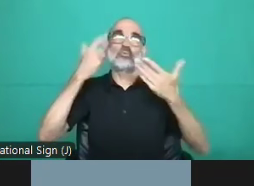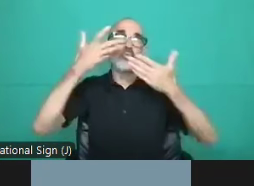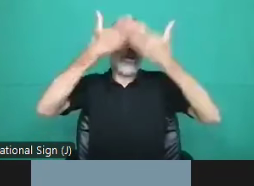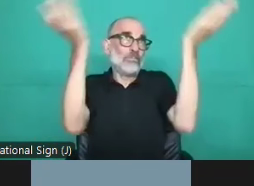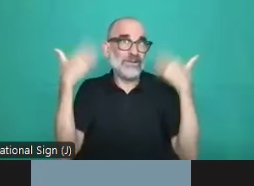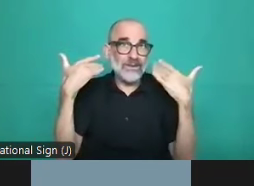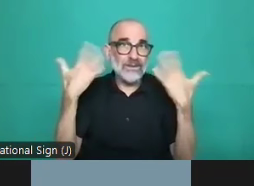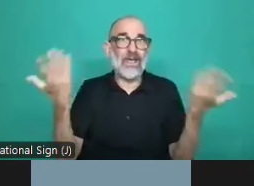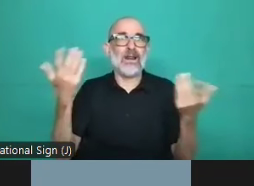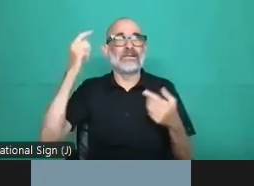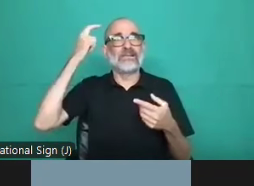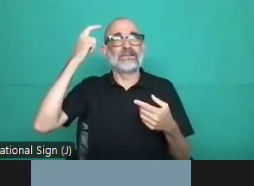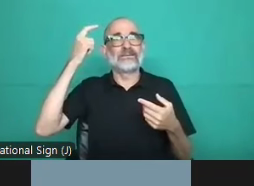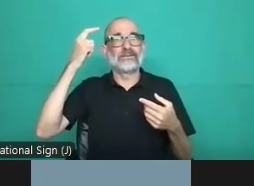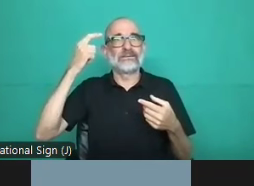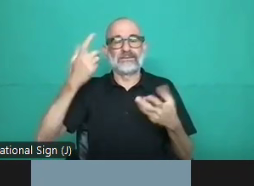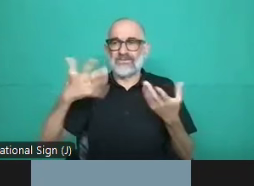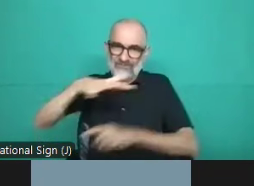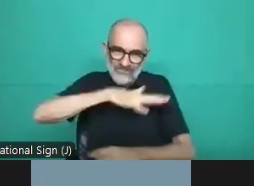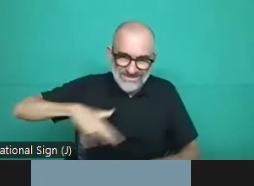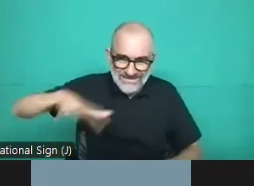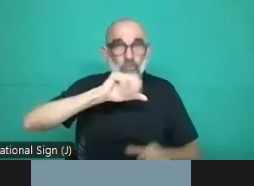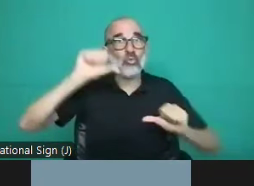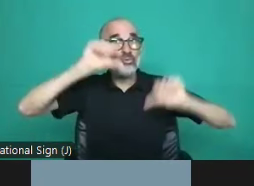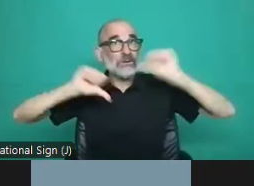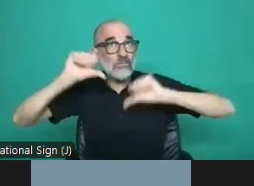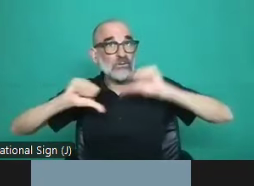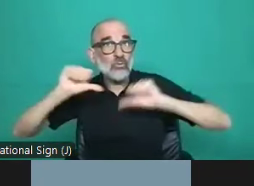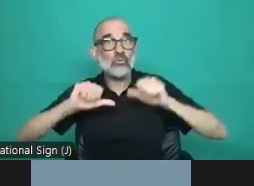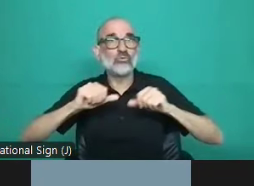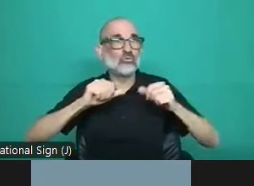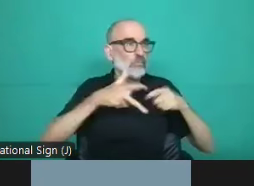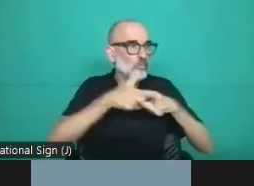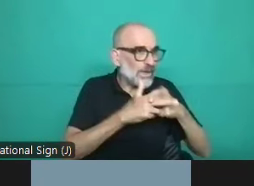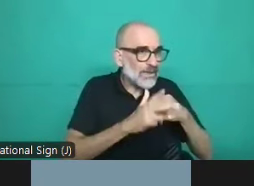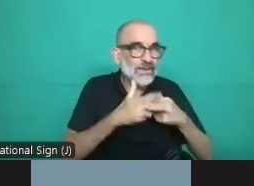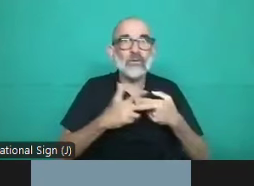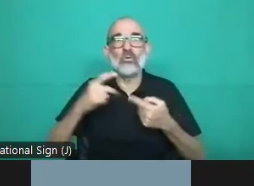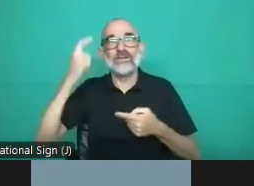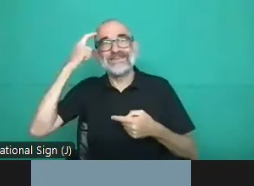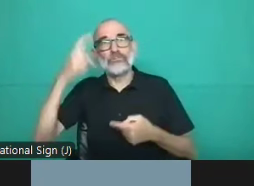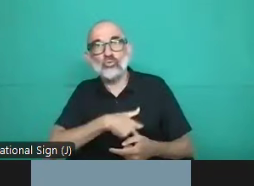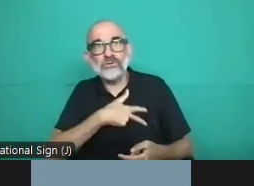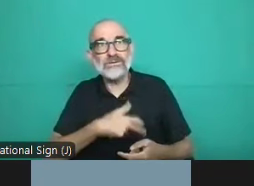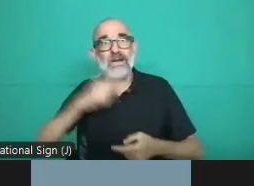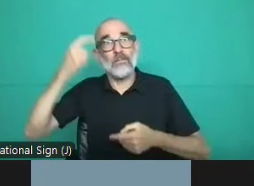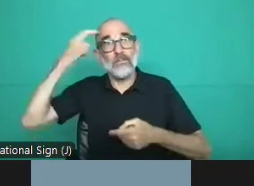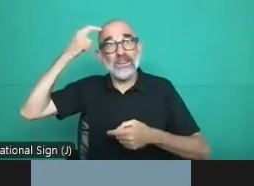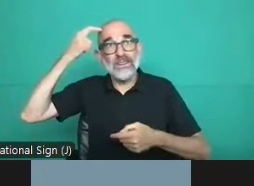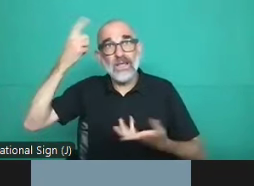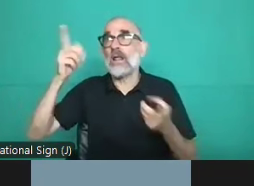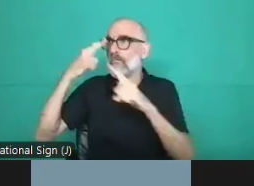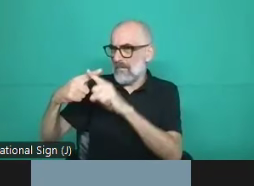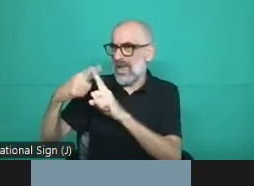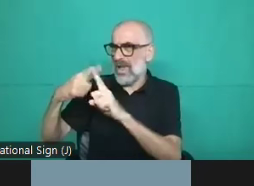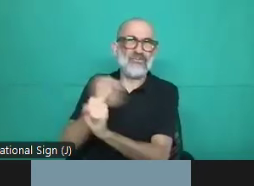vimos casos de assédio. profesionales, Na pandemia, por personal de exemplo, salud en existiam general, que casos tuvo episodios de de violencia